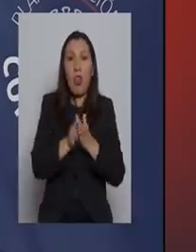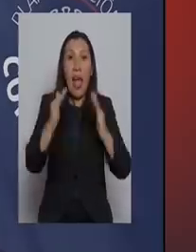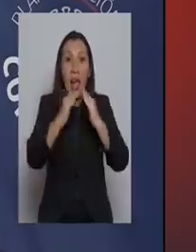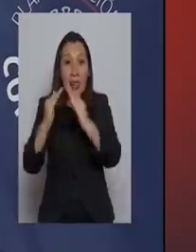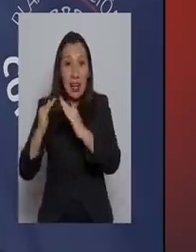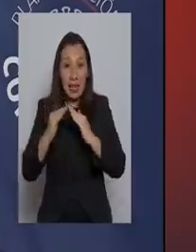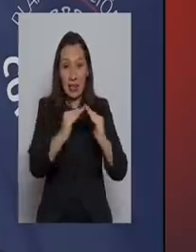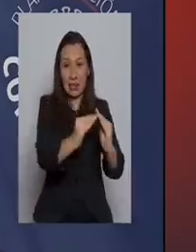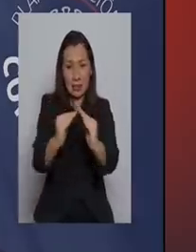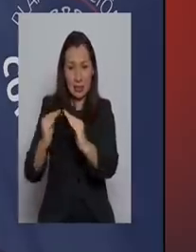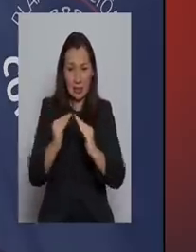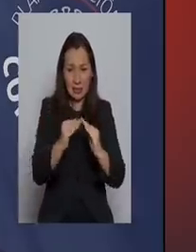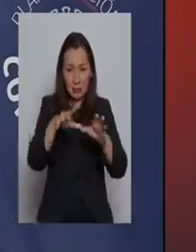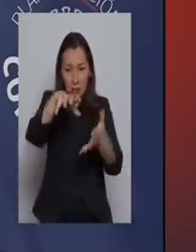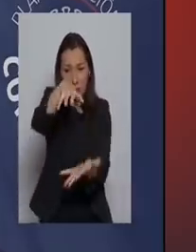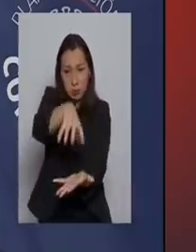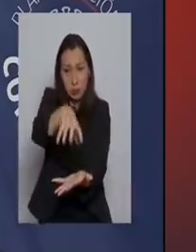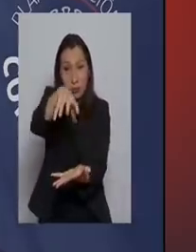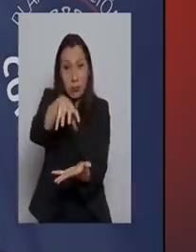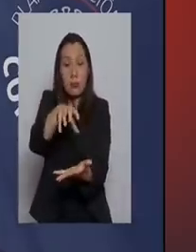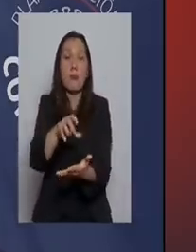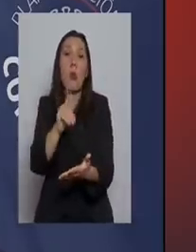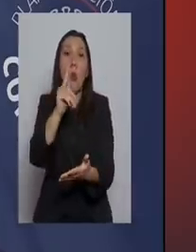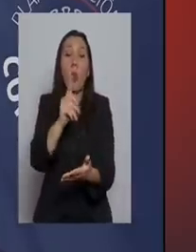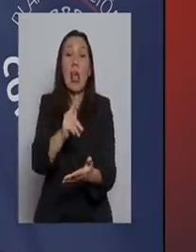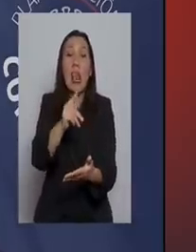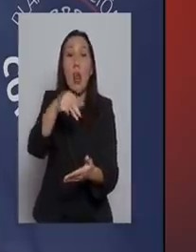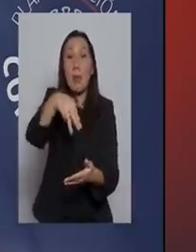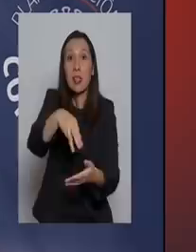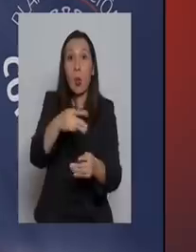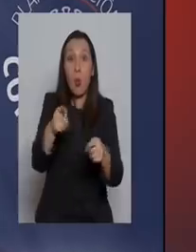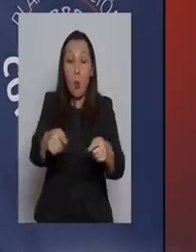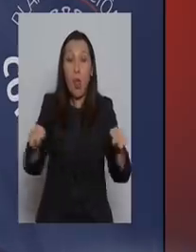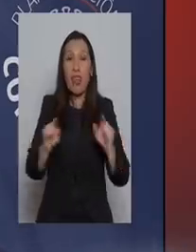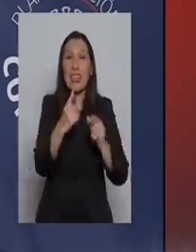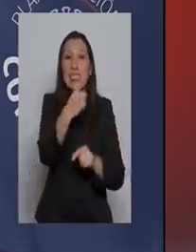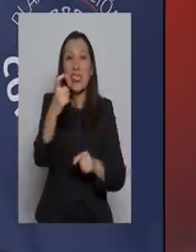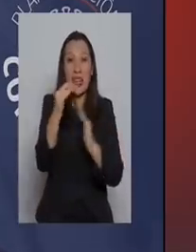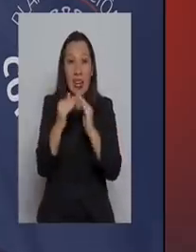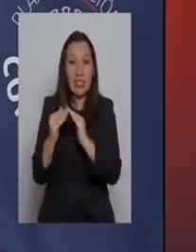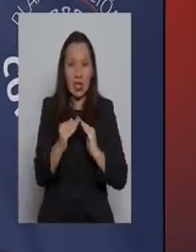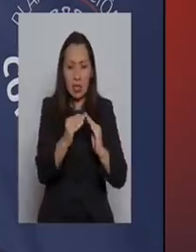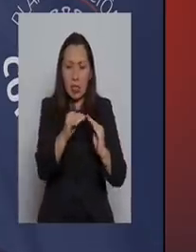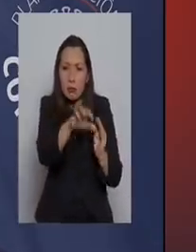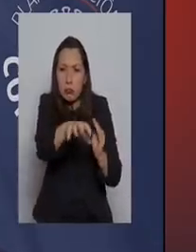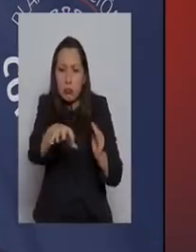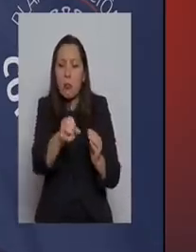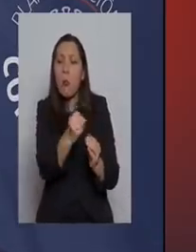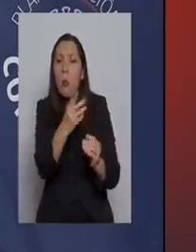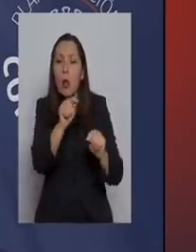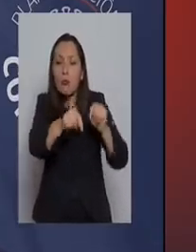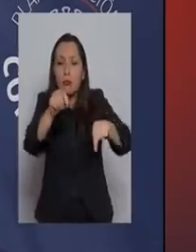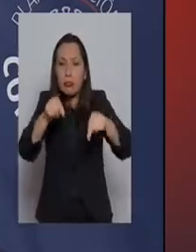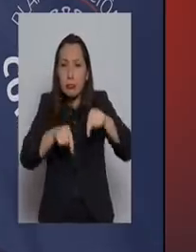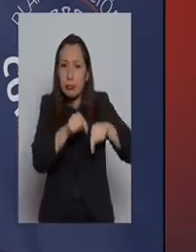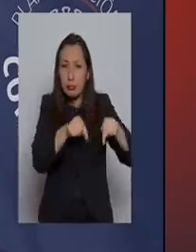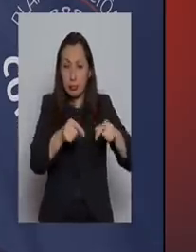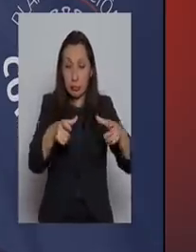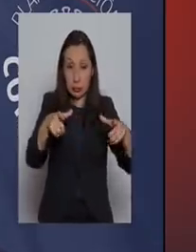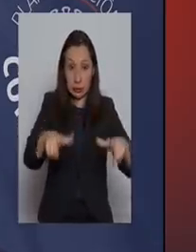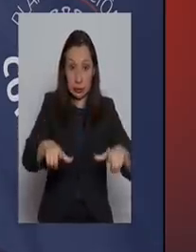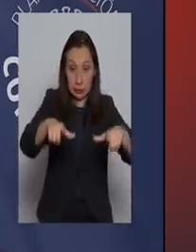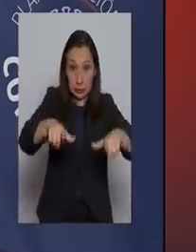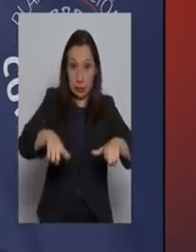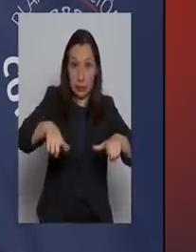que están ahí, que son aproximadamente 100 por kilómetro cuadrado, de acuerdo al número de casos nuevos que hay en